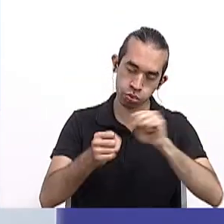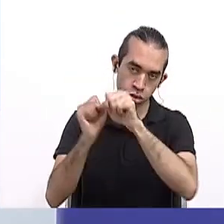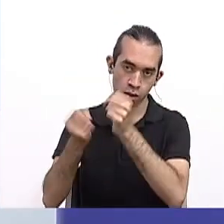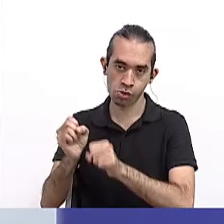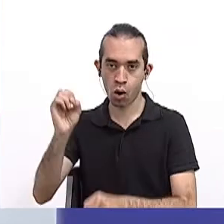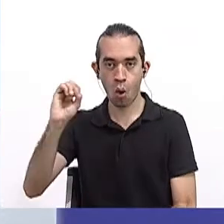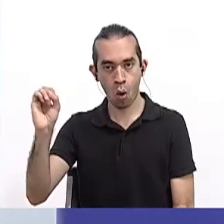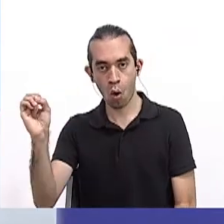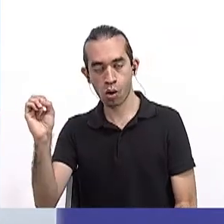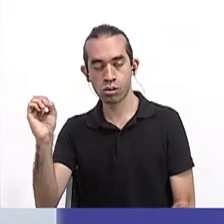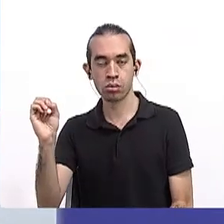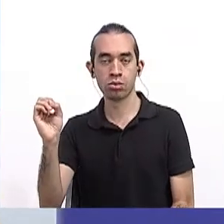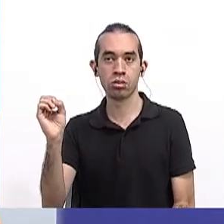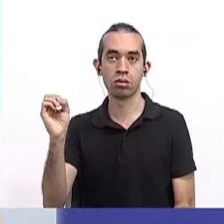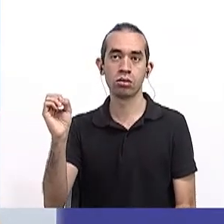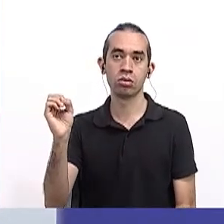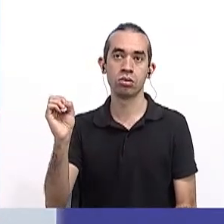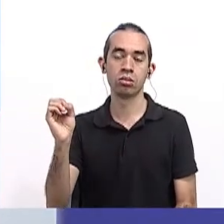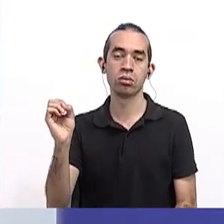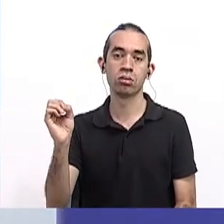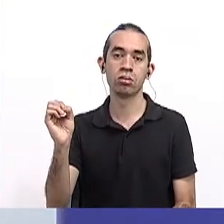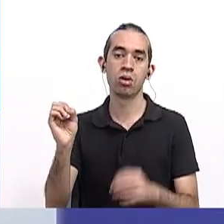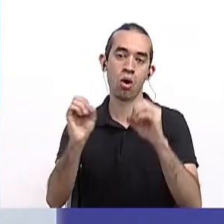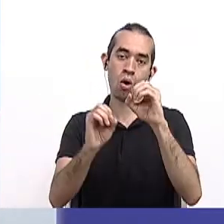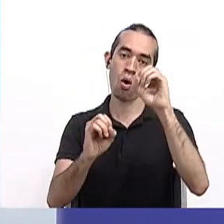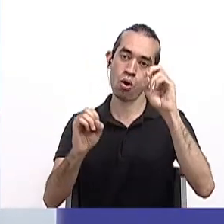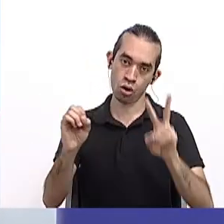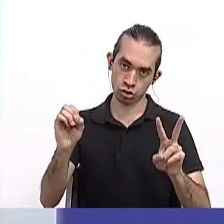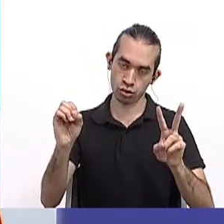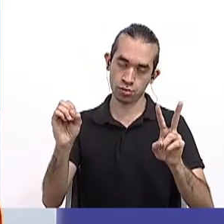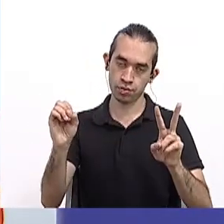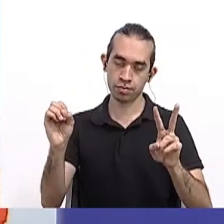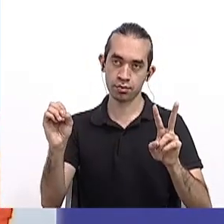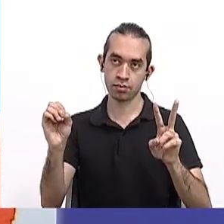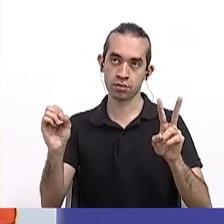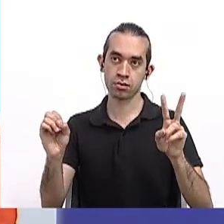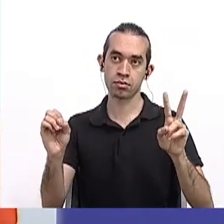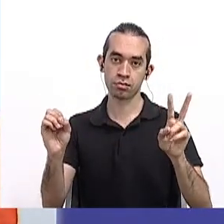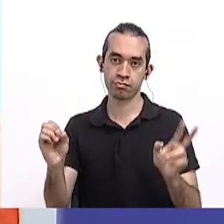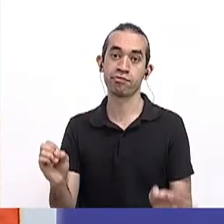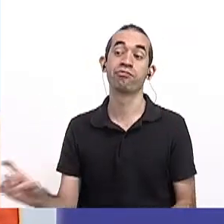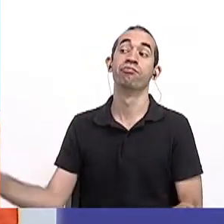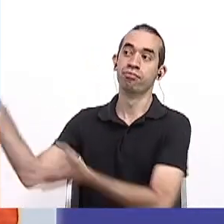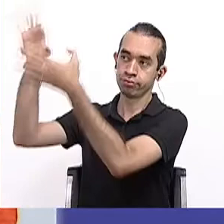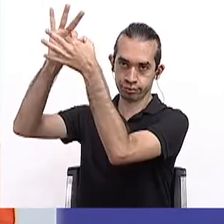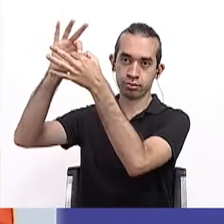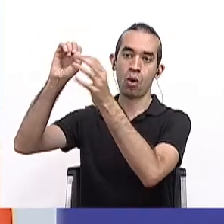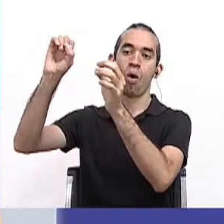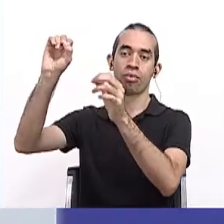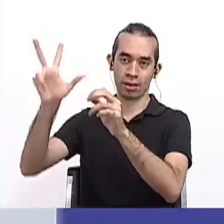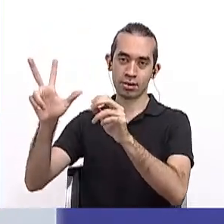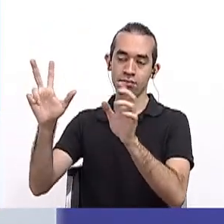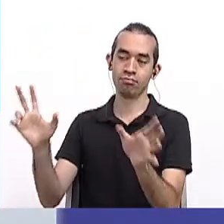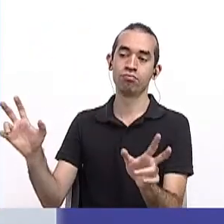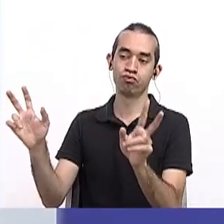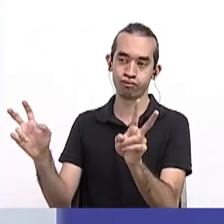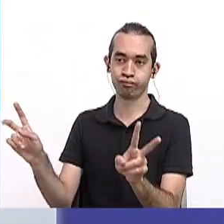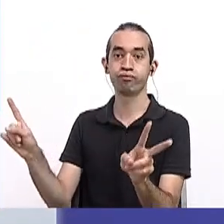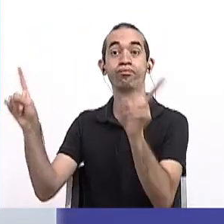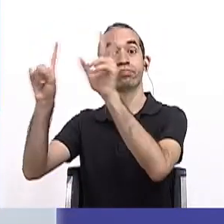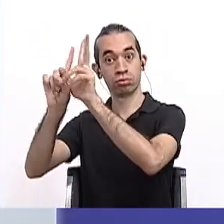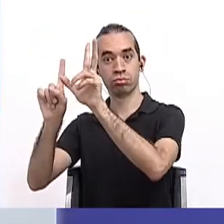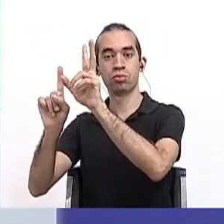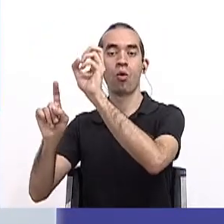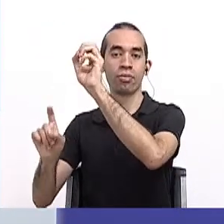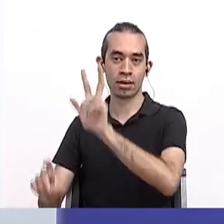de oxígeno y moléculas de oxígeno que vuelven a iniciar el ciclo. Entonces, voy a